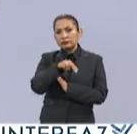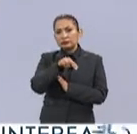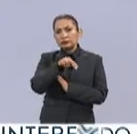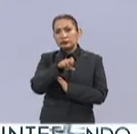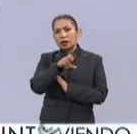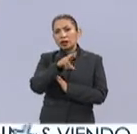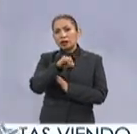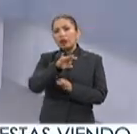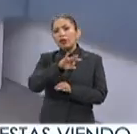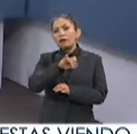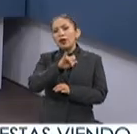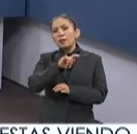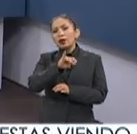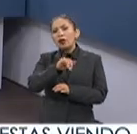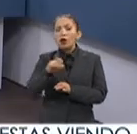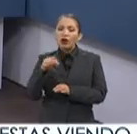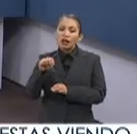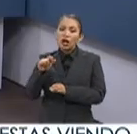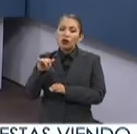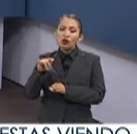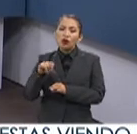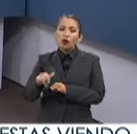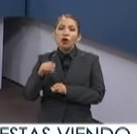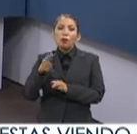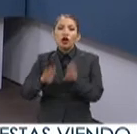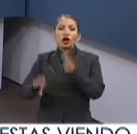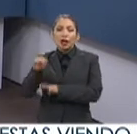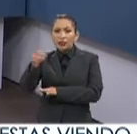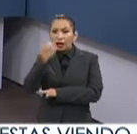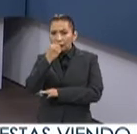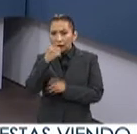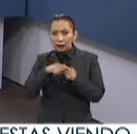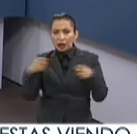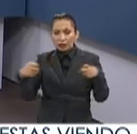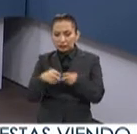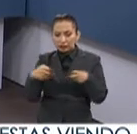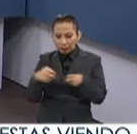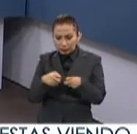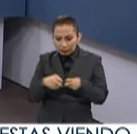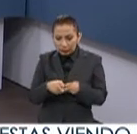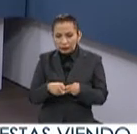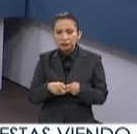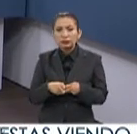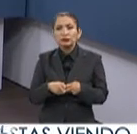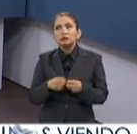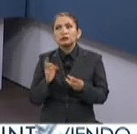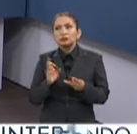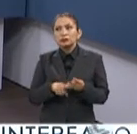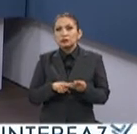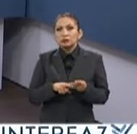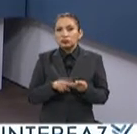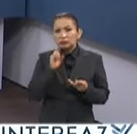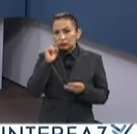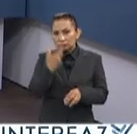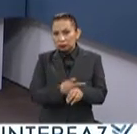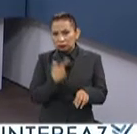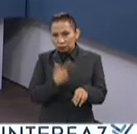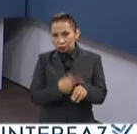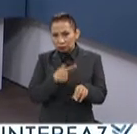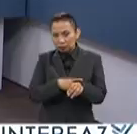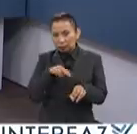como es la neurofarmacología o neurobiología del apetito, del estrés, también